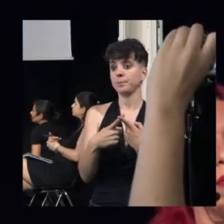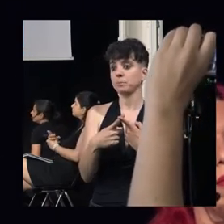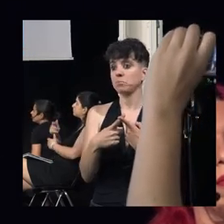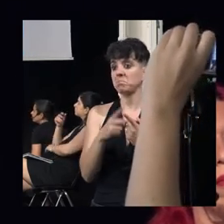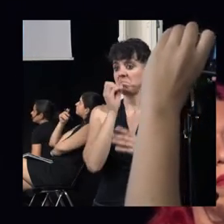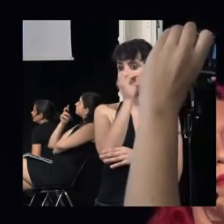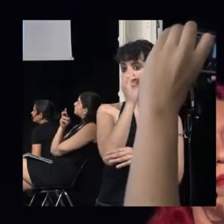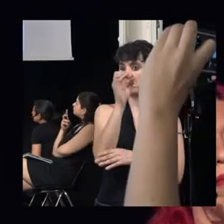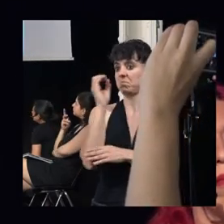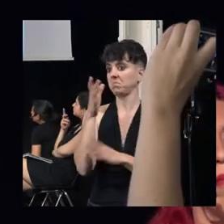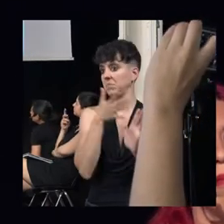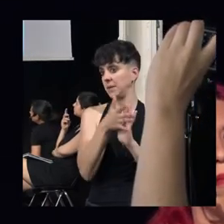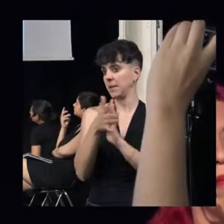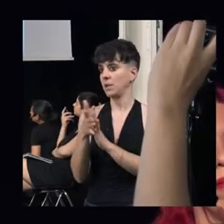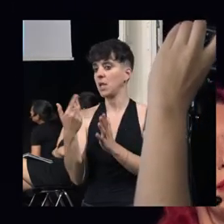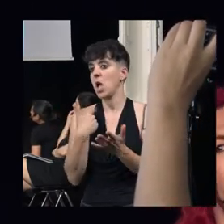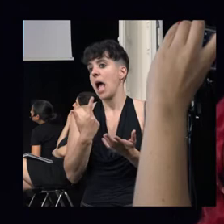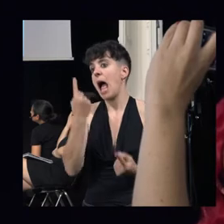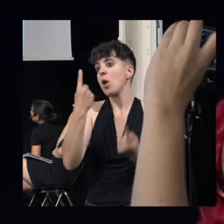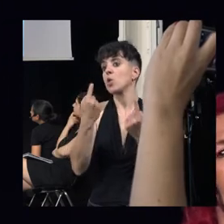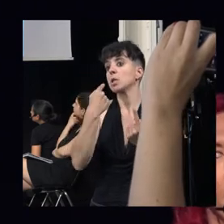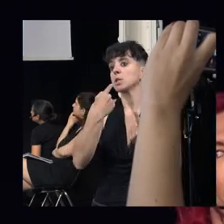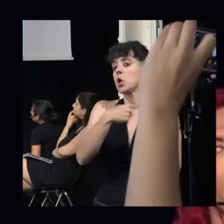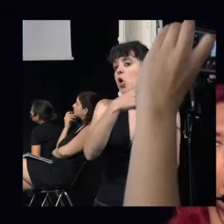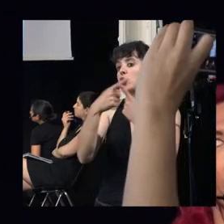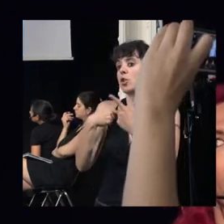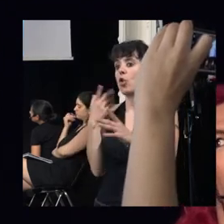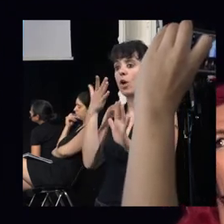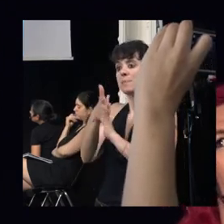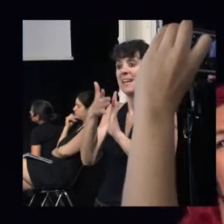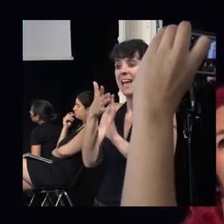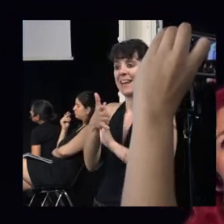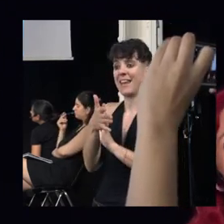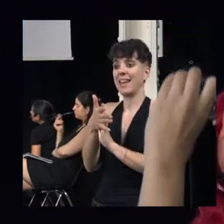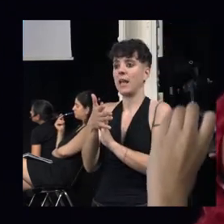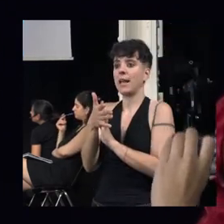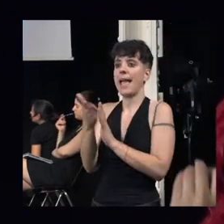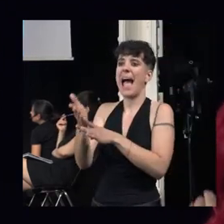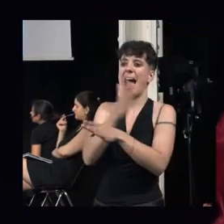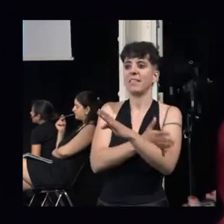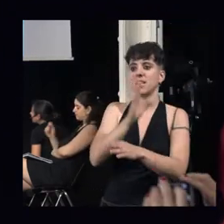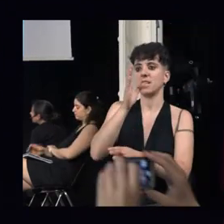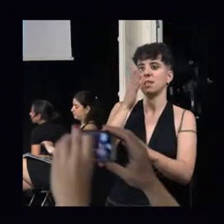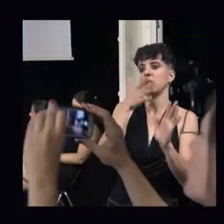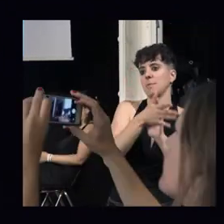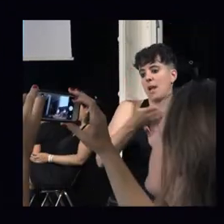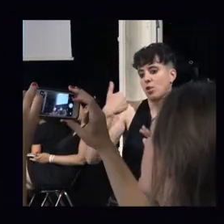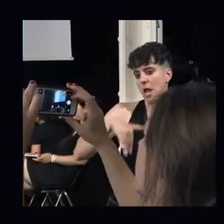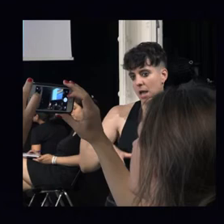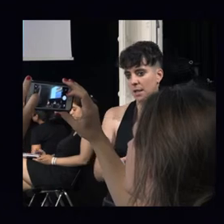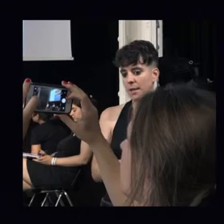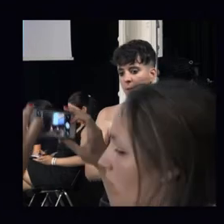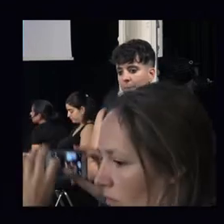intervenciones conociéndolo. Habrá cosas que diga yo, que intentaré no obviarlas, o sea, no decirlas, que ya se han dicho. Pero es